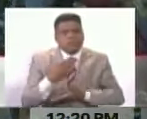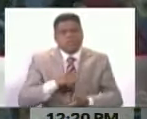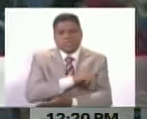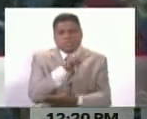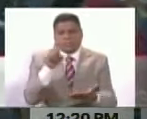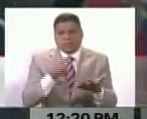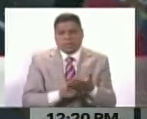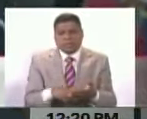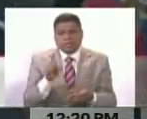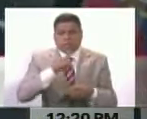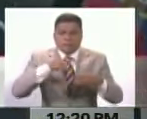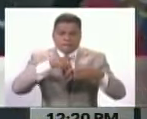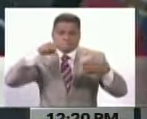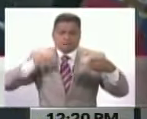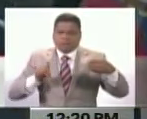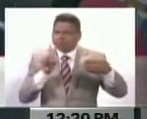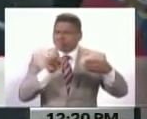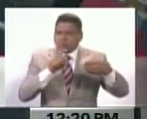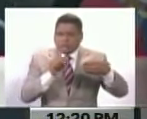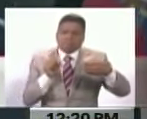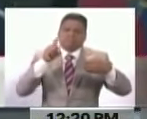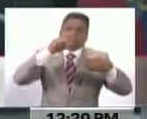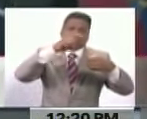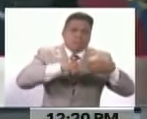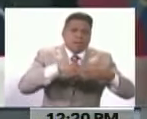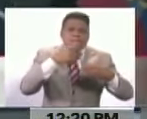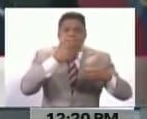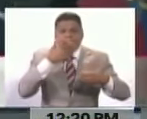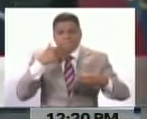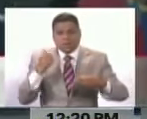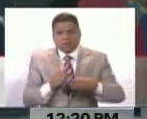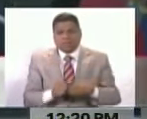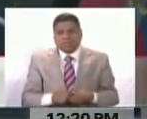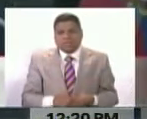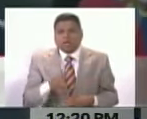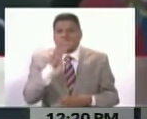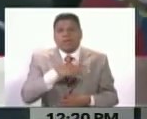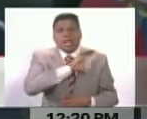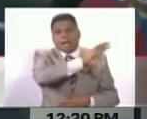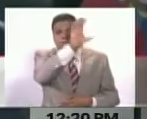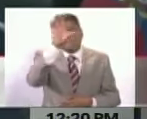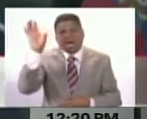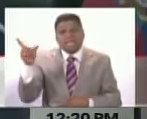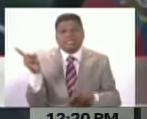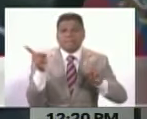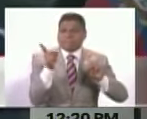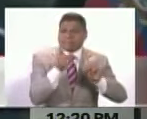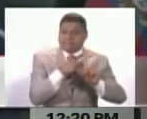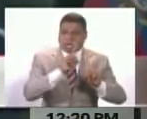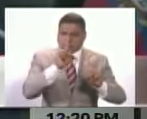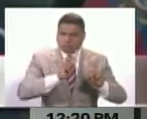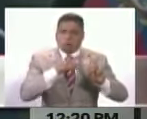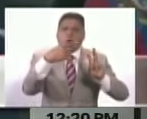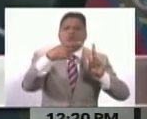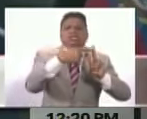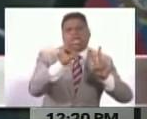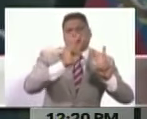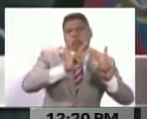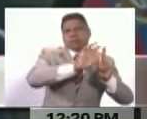nadie y que no haga que tengamos países de primera, de segunda o tercera